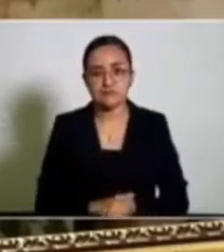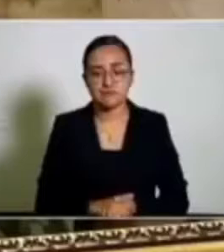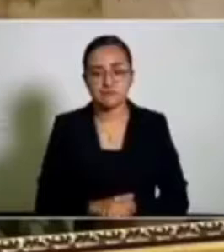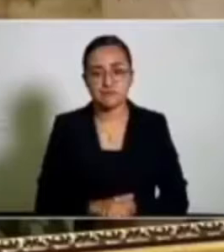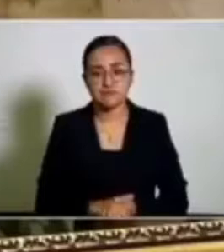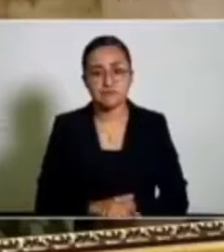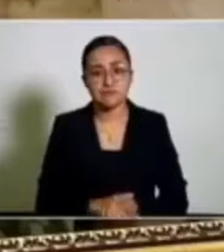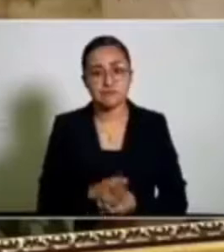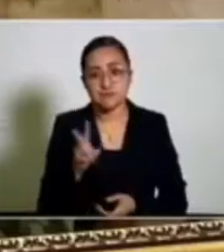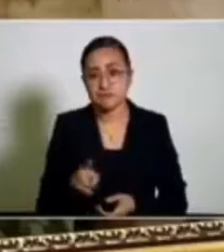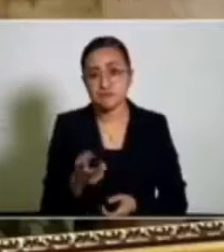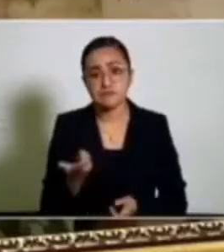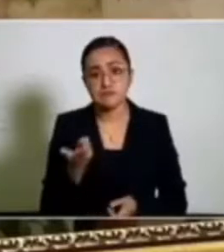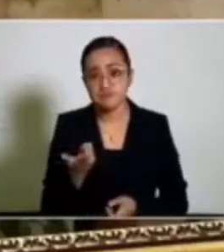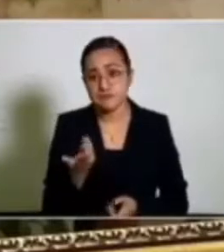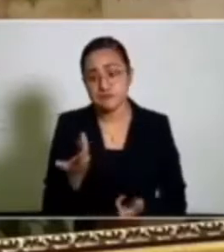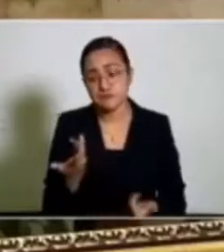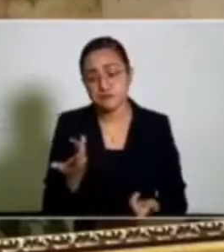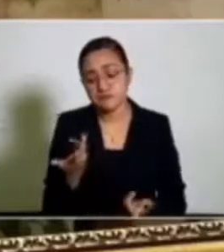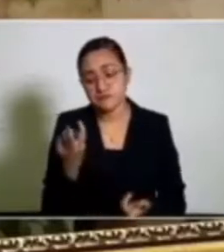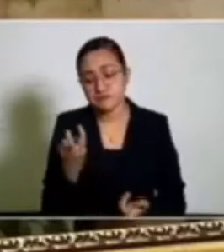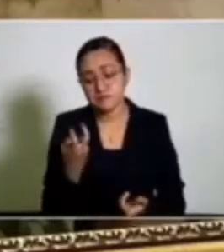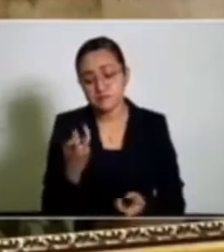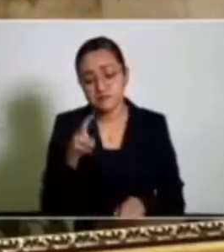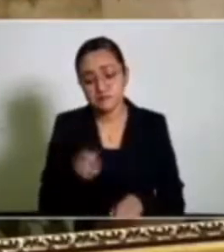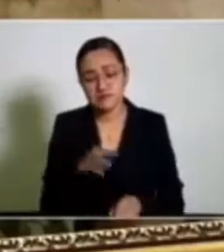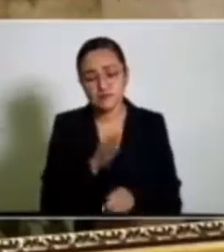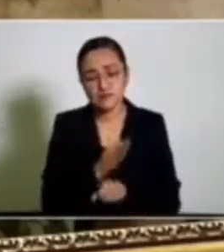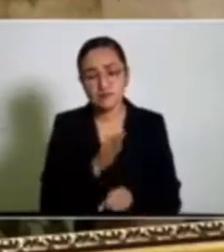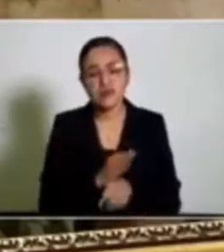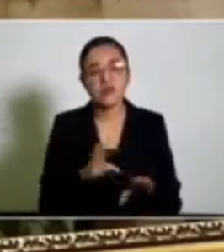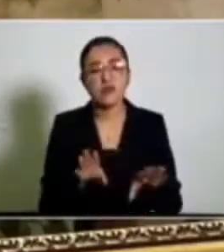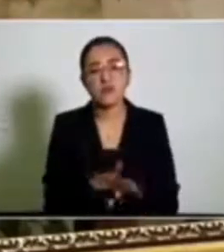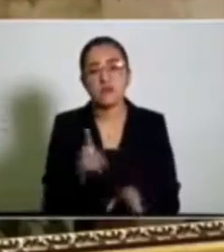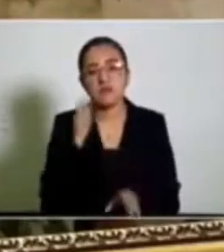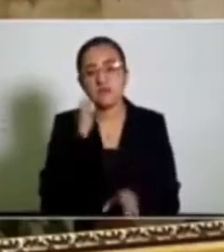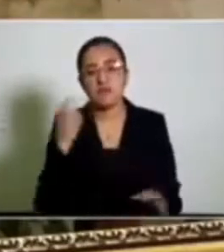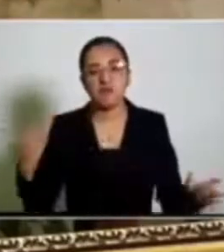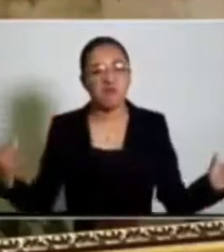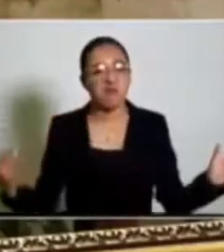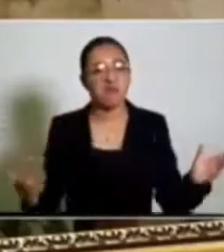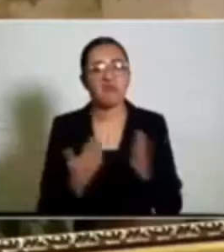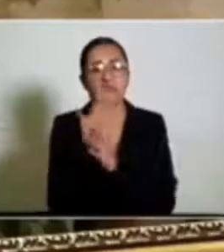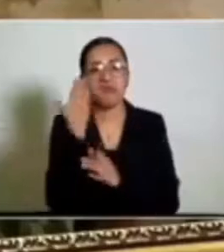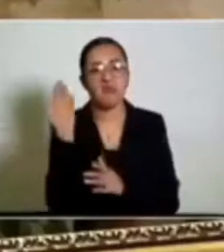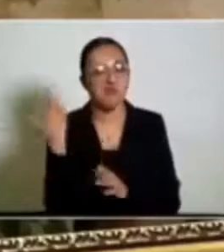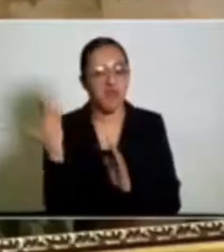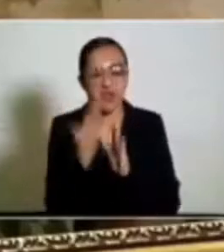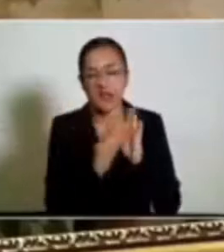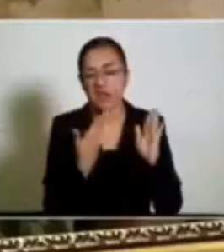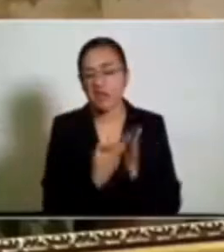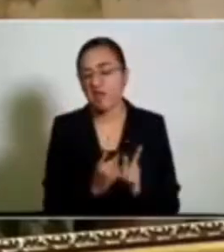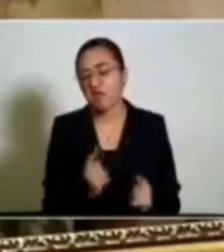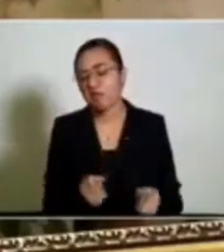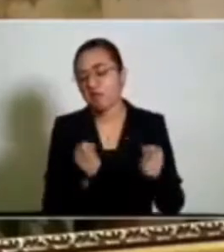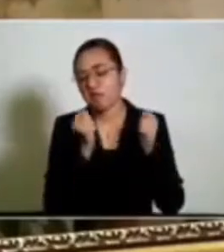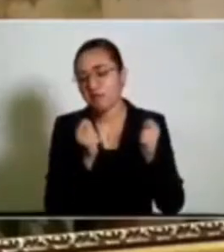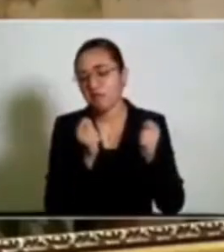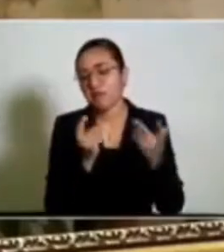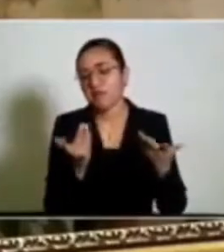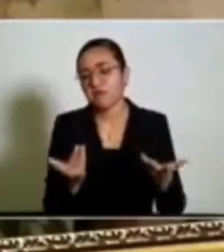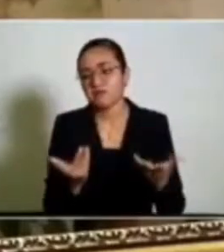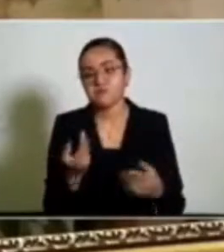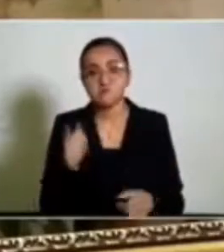Simple y sencillamente se decidieron a violar las normas